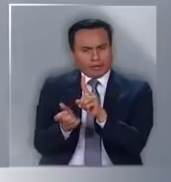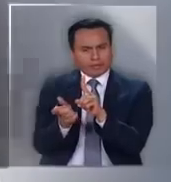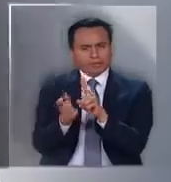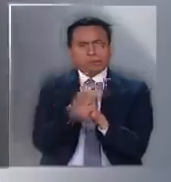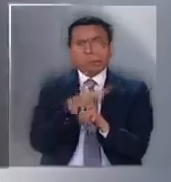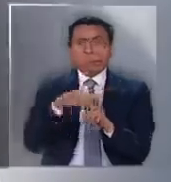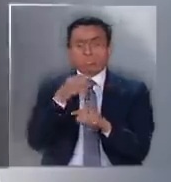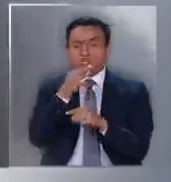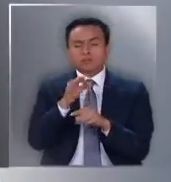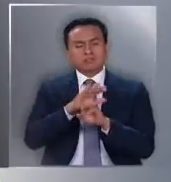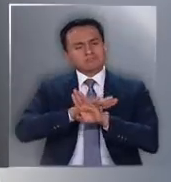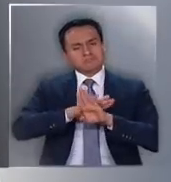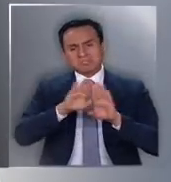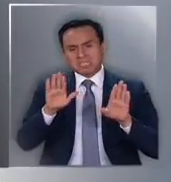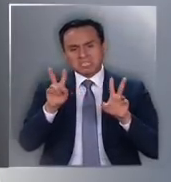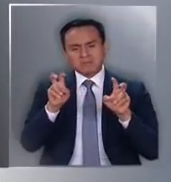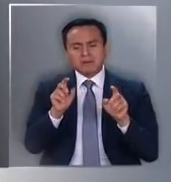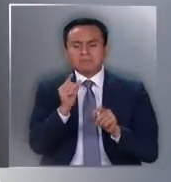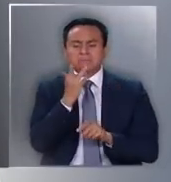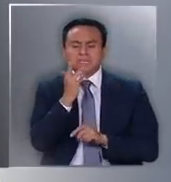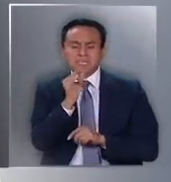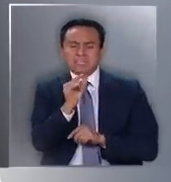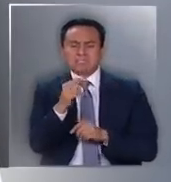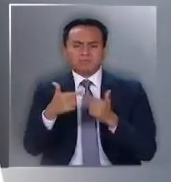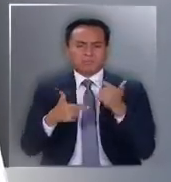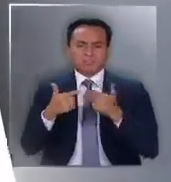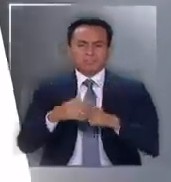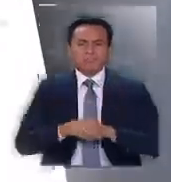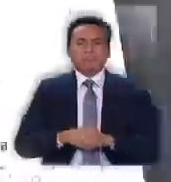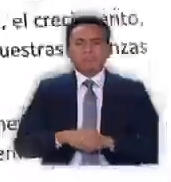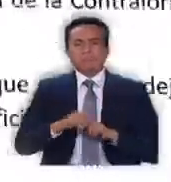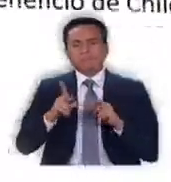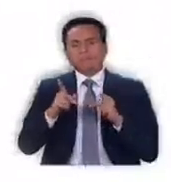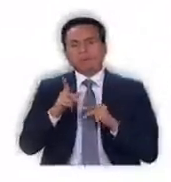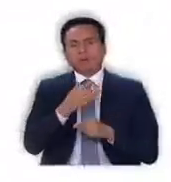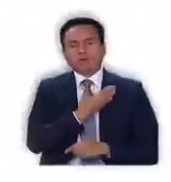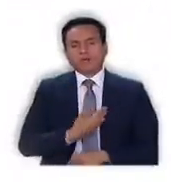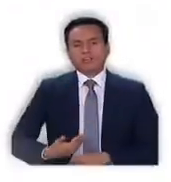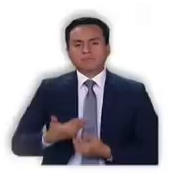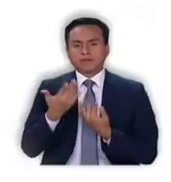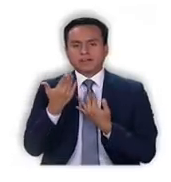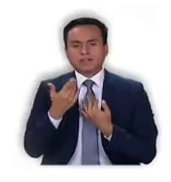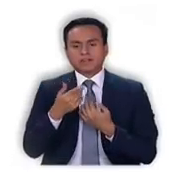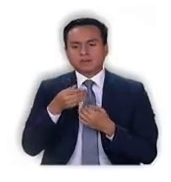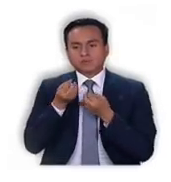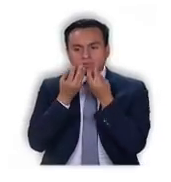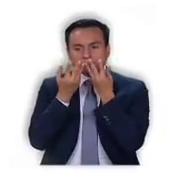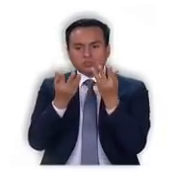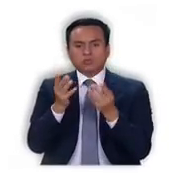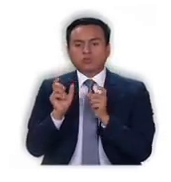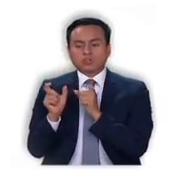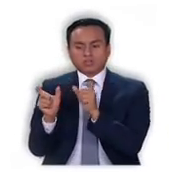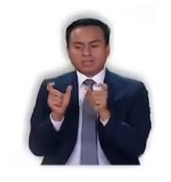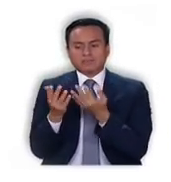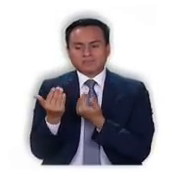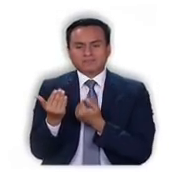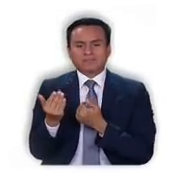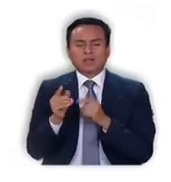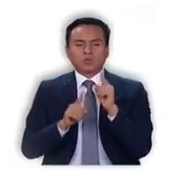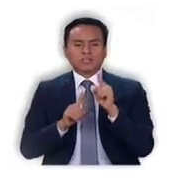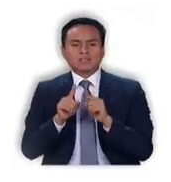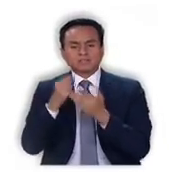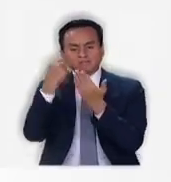reiteró su llamado a terminar con la pequeñez en la política. En todo caso, el gobierno deberá esperar el pronunciamiento de Contraloría al respecto. Revisemos